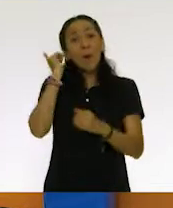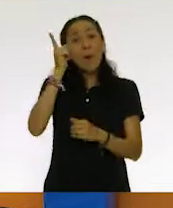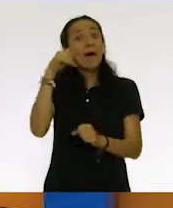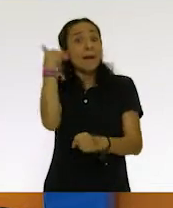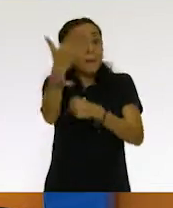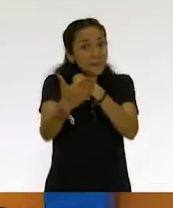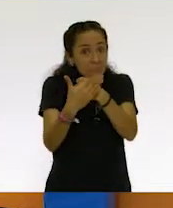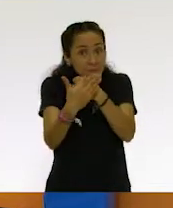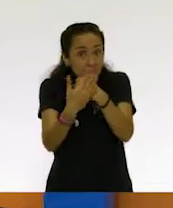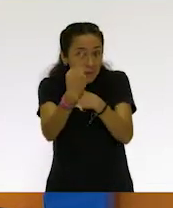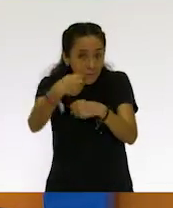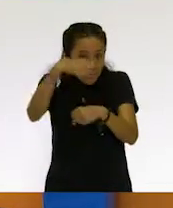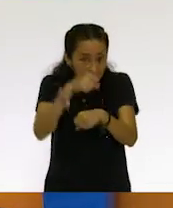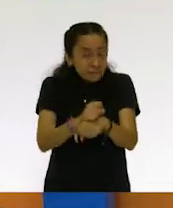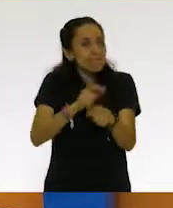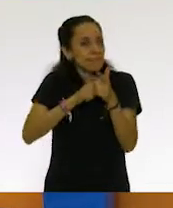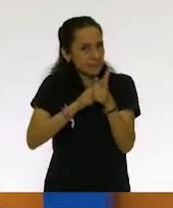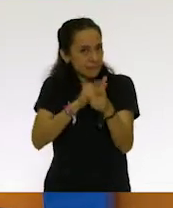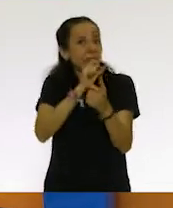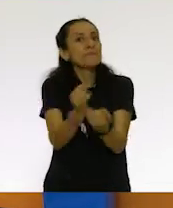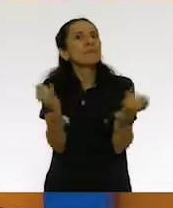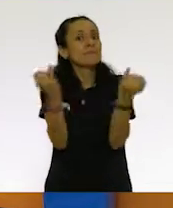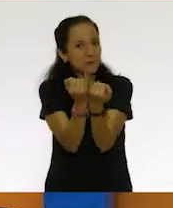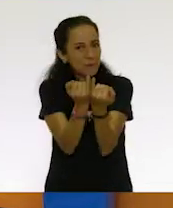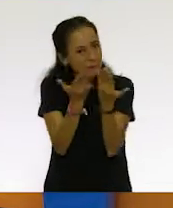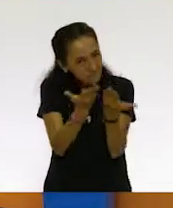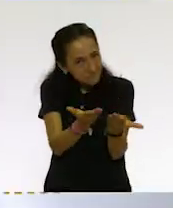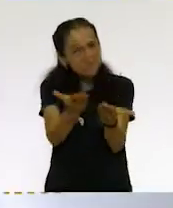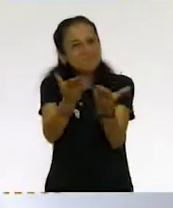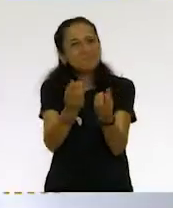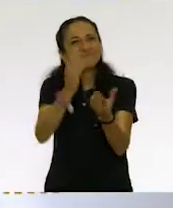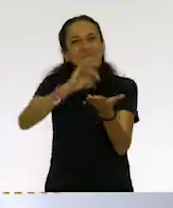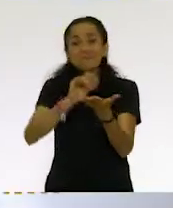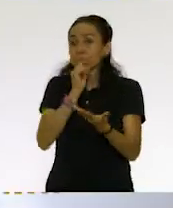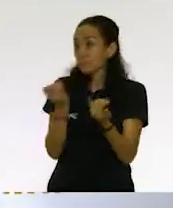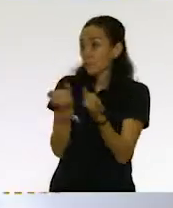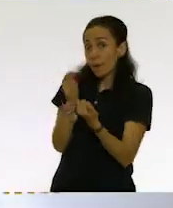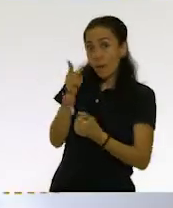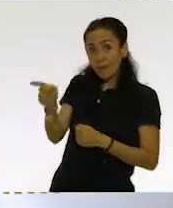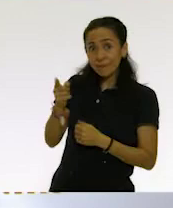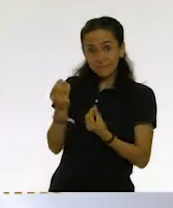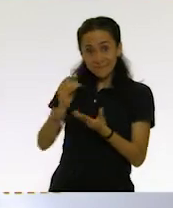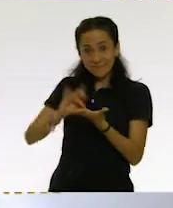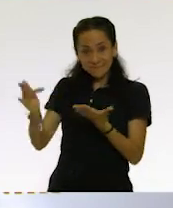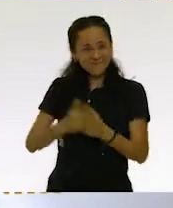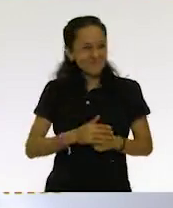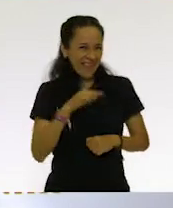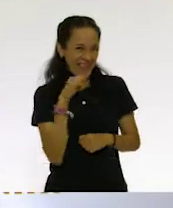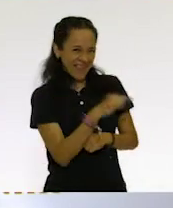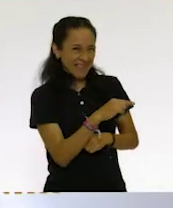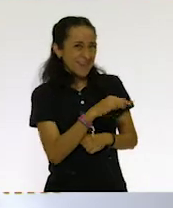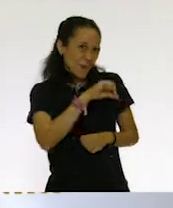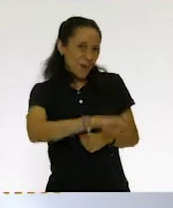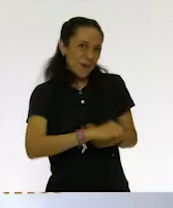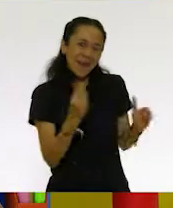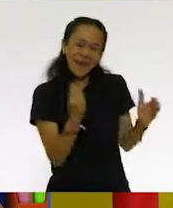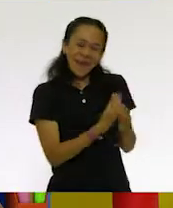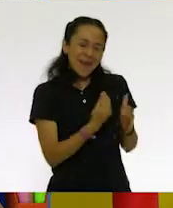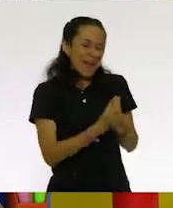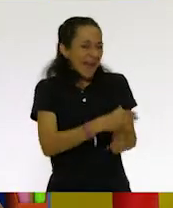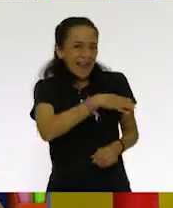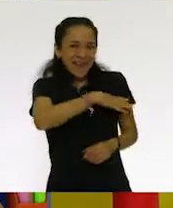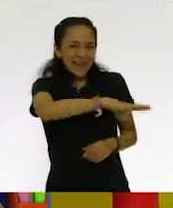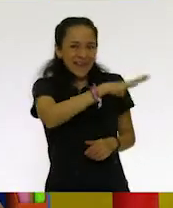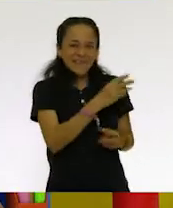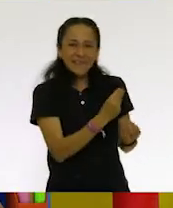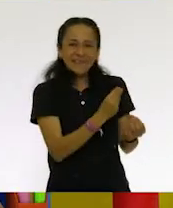seguir trabajando. Así que se los agradezco. Y también a ti te doy gracias, Eric. Gracias, Angie, por esta maravillosa clase. Y para ti, si